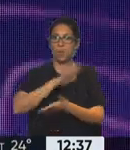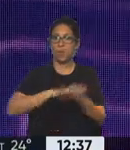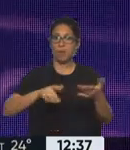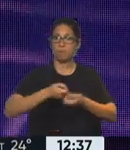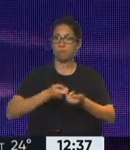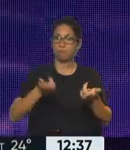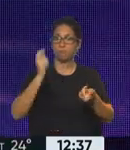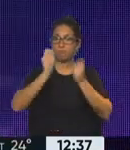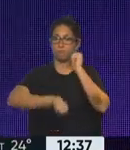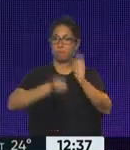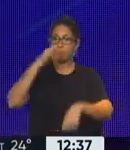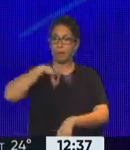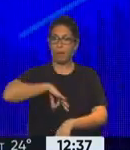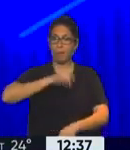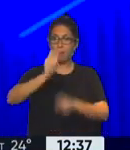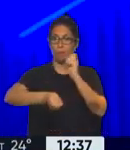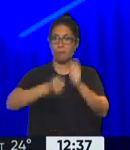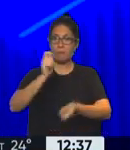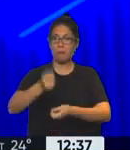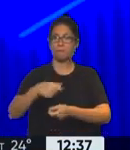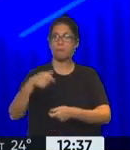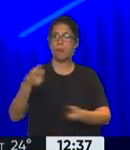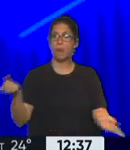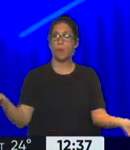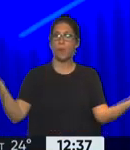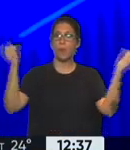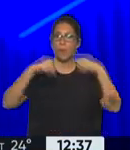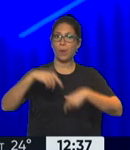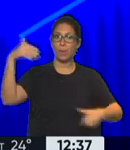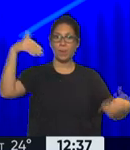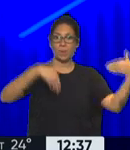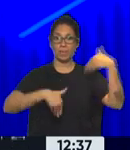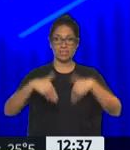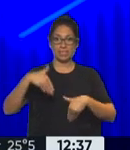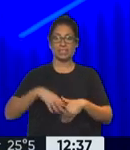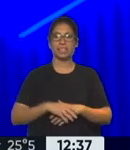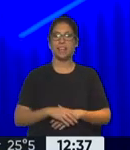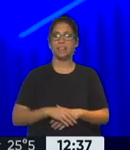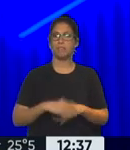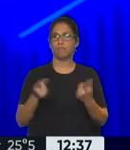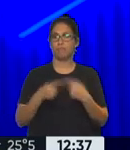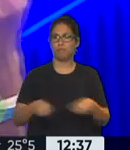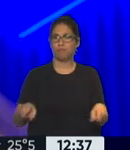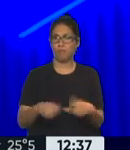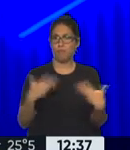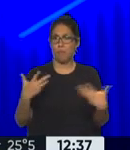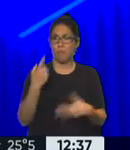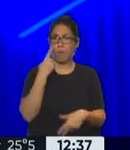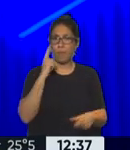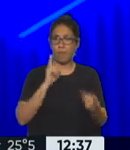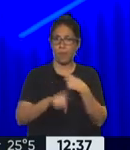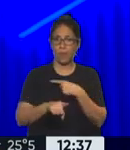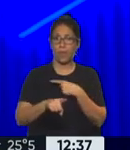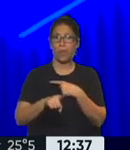cuantas estatuillas en esta noche de recuperar la ceremonia presencial. Y además, mucha música, por supuesto, música en vivo, premios